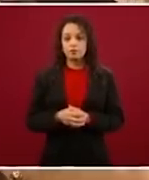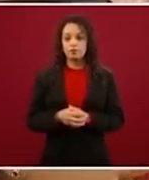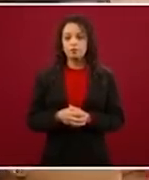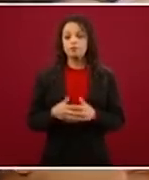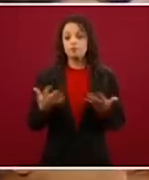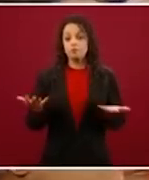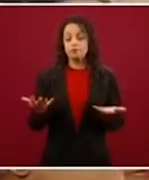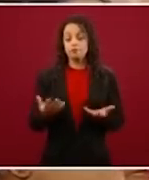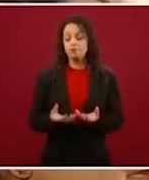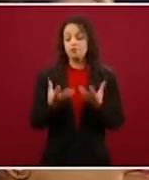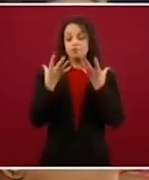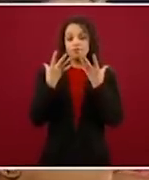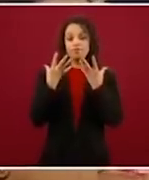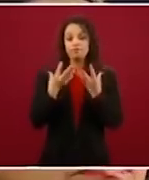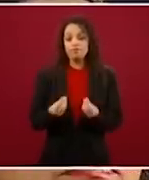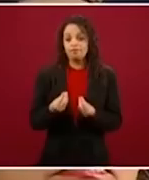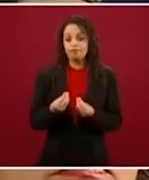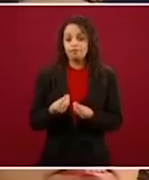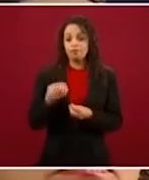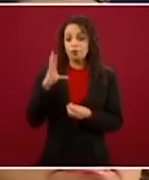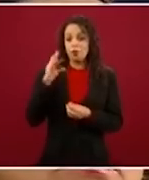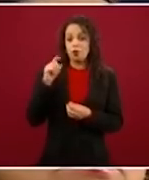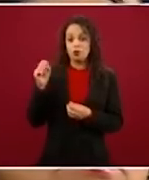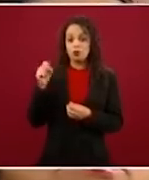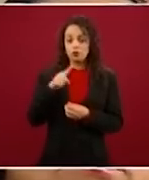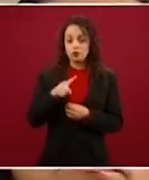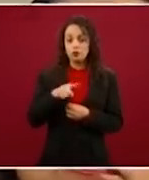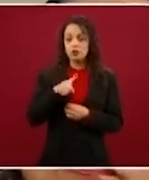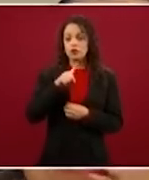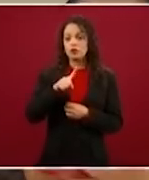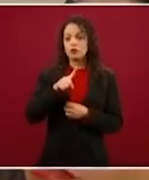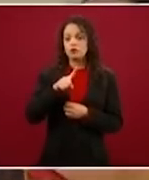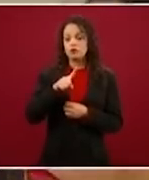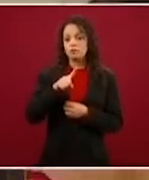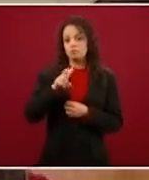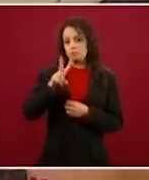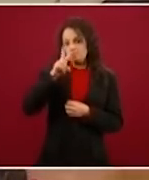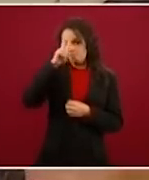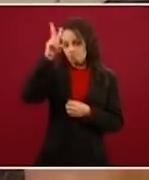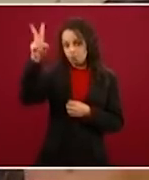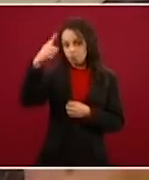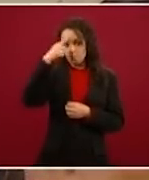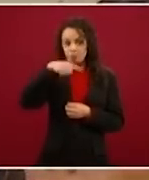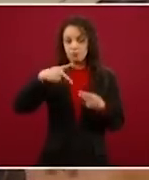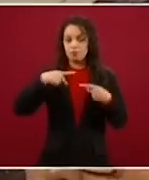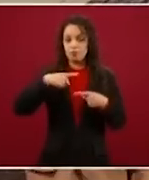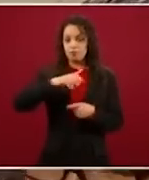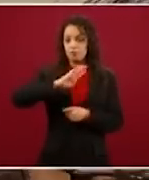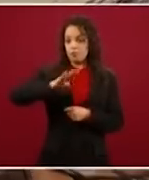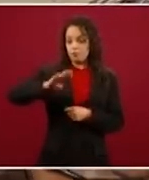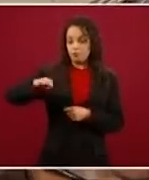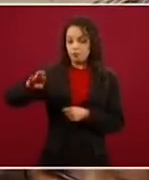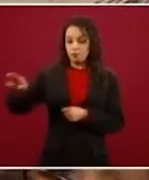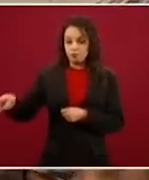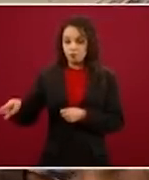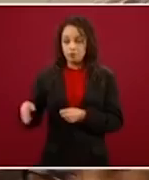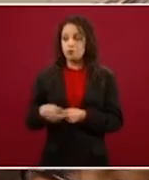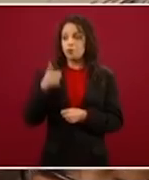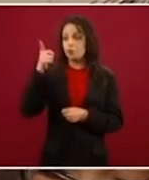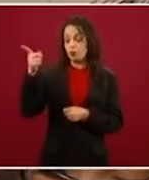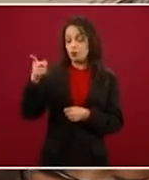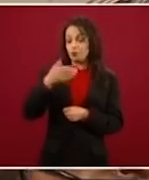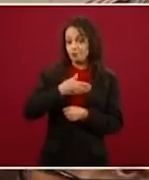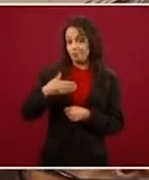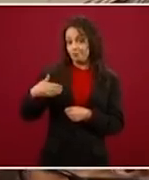son decenas de bots, amenazas de muerte. Uno de los puntos que usted manejó en su decálogo, presidente, fue